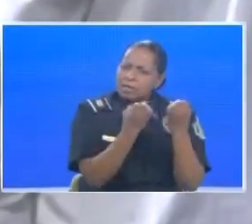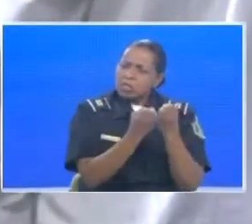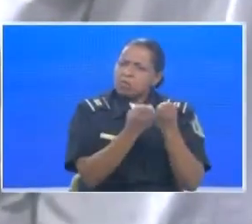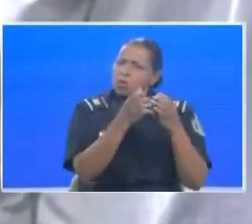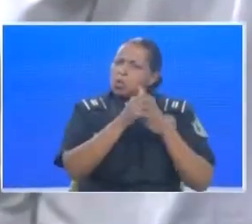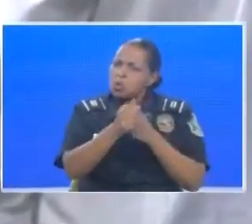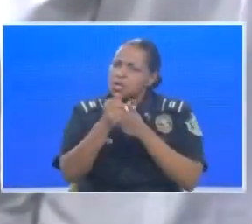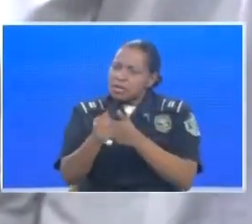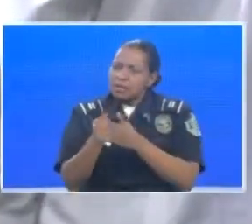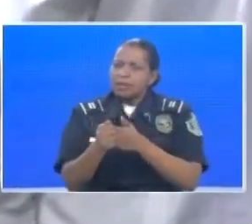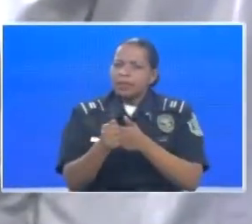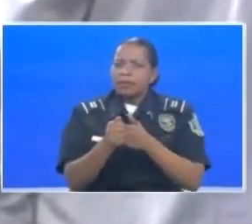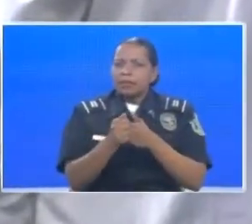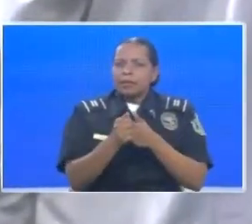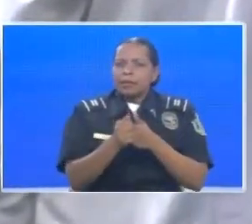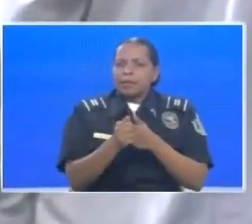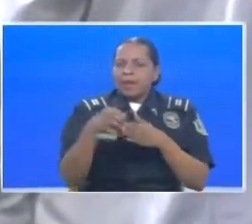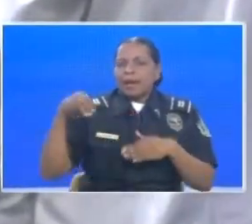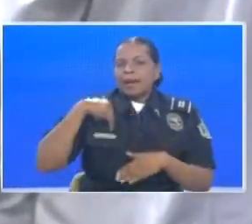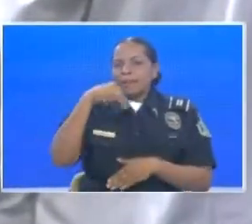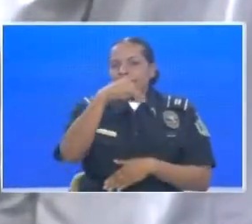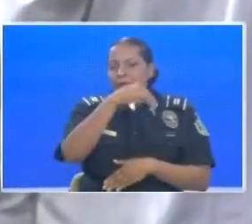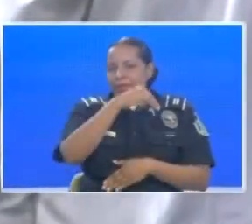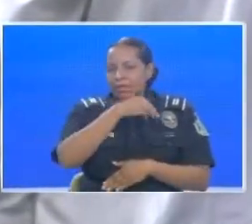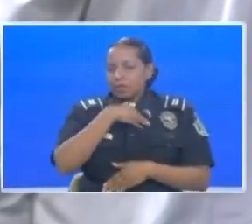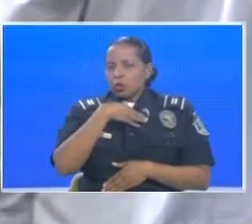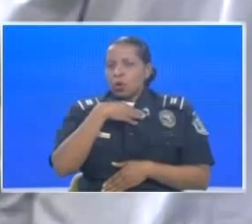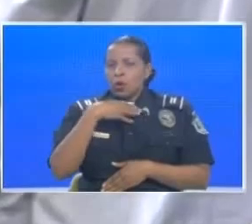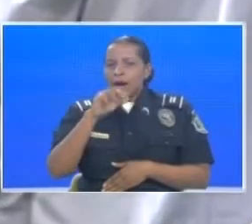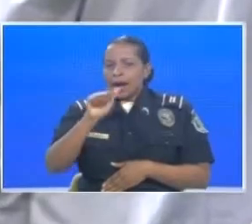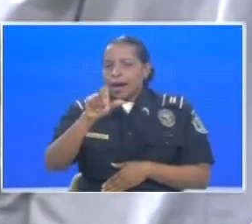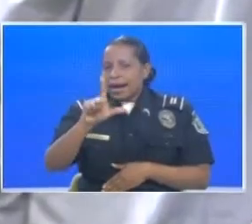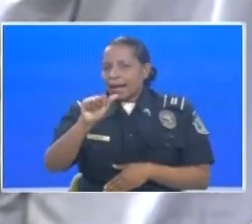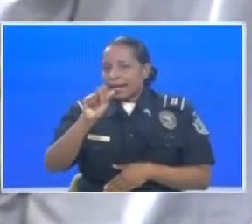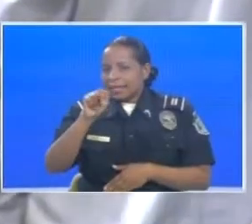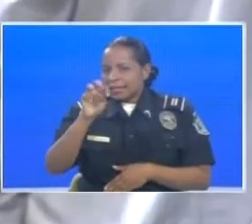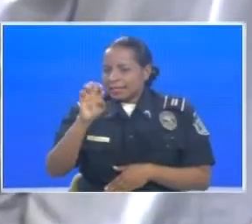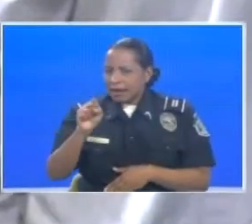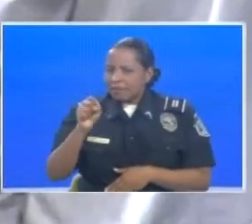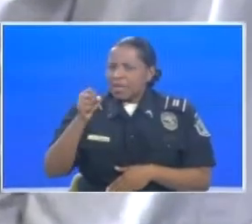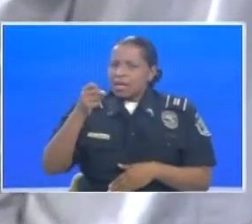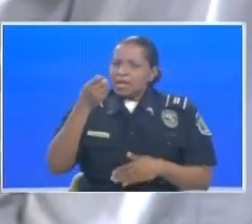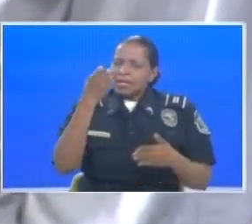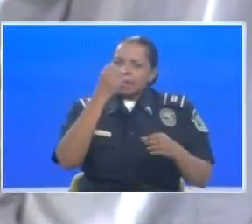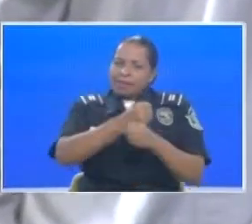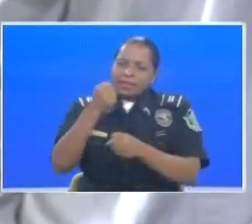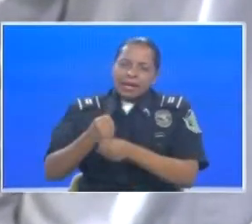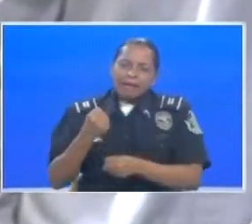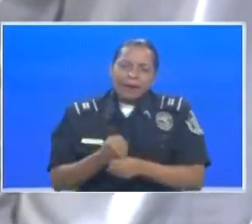equipo, está el ministro Alexander, está el ministro consejero Rojas,